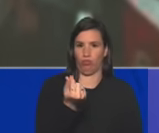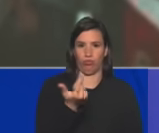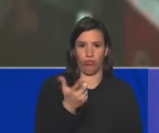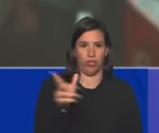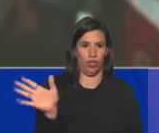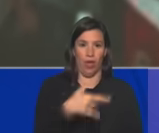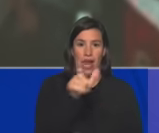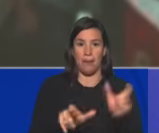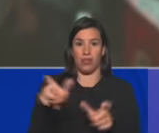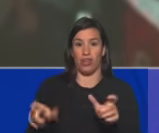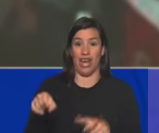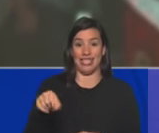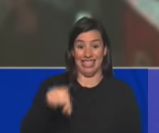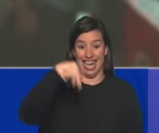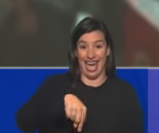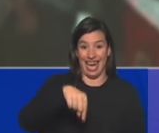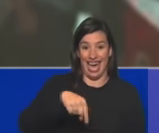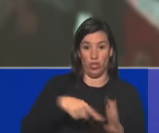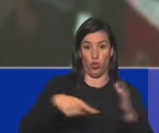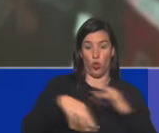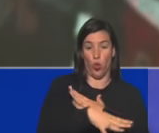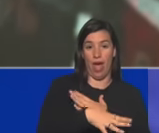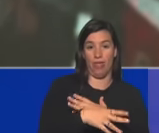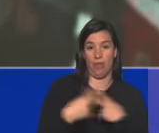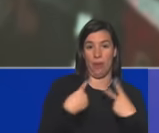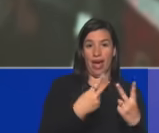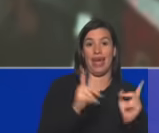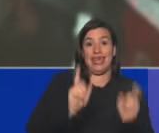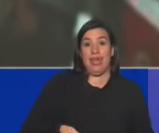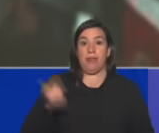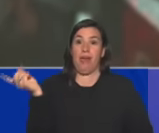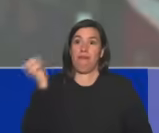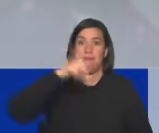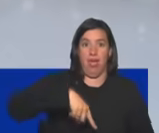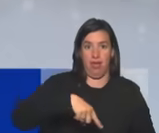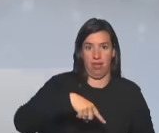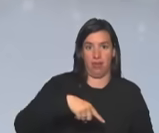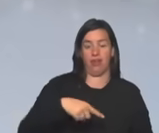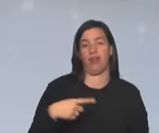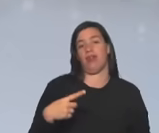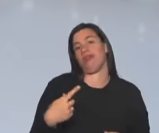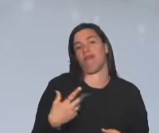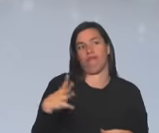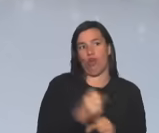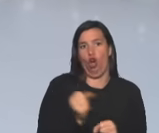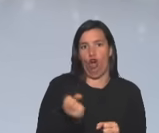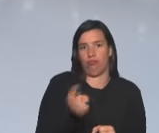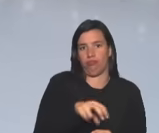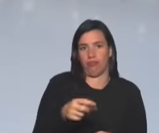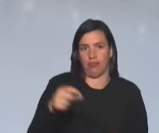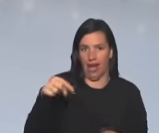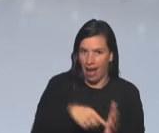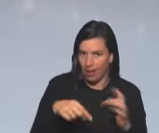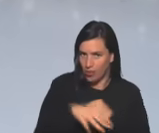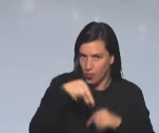personas que vienen a trabajar por el día a este territorio. Pero esto no es lo único de lo que se va a hacer cargo el gobierno de la